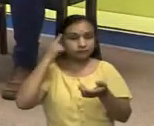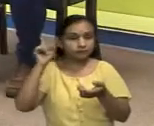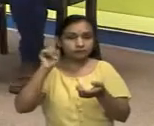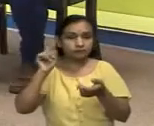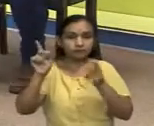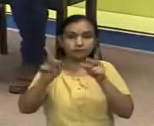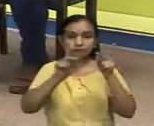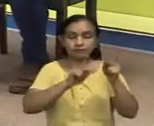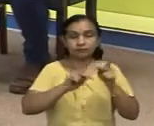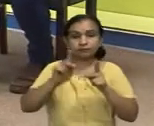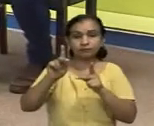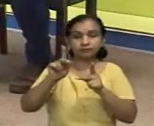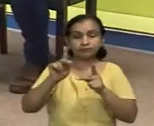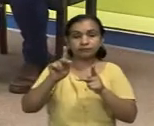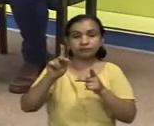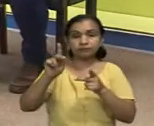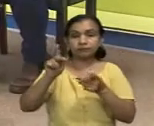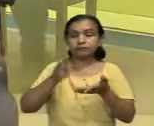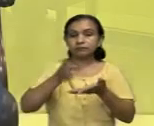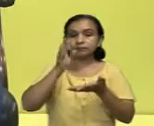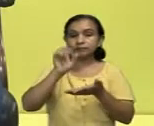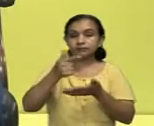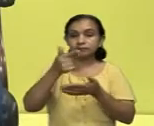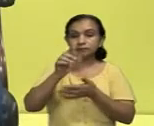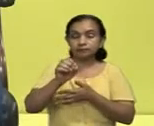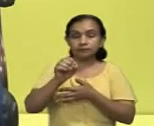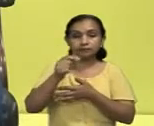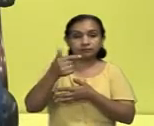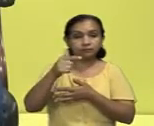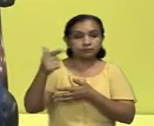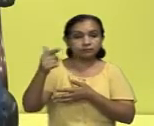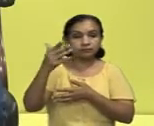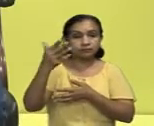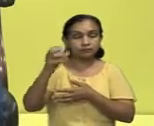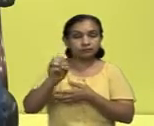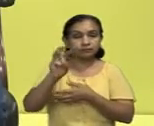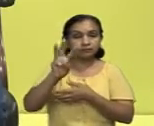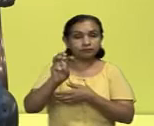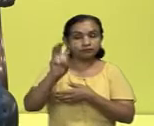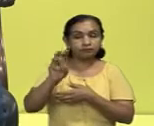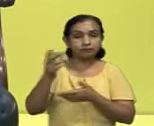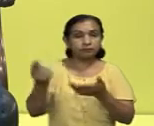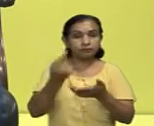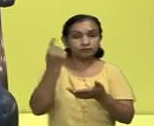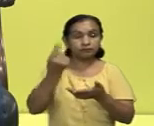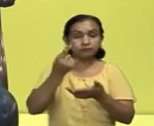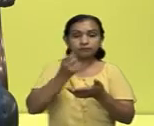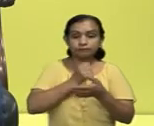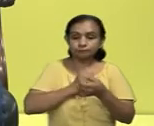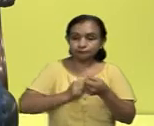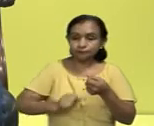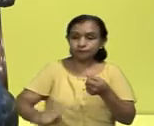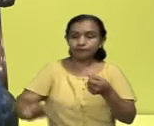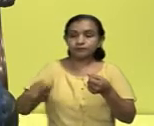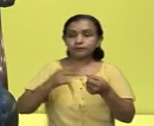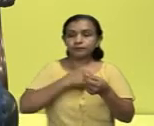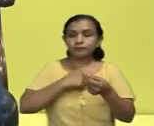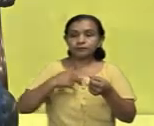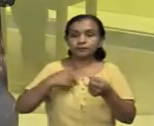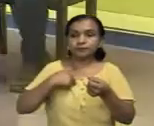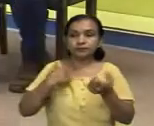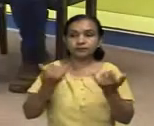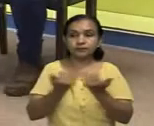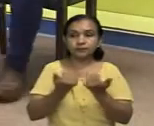esto. Hay un suero 70, 77 y 90 que se puede administrar, pero hay un suero en 30 que es para diarrea. Las últimas recomendaciones ya, doctor, para